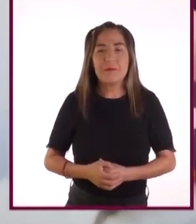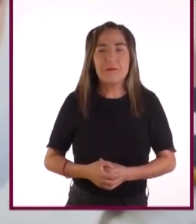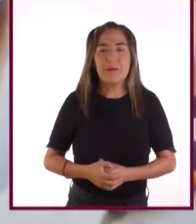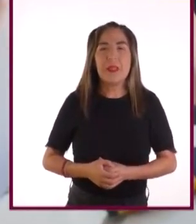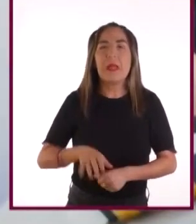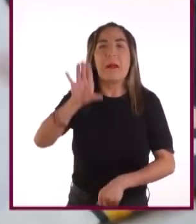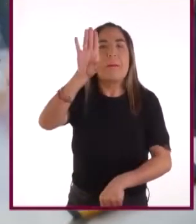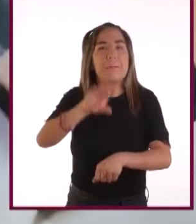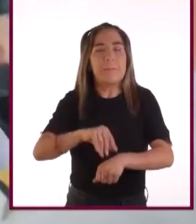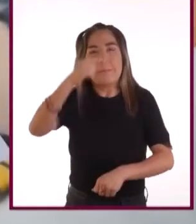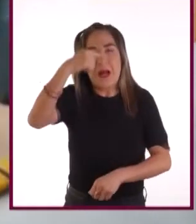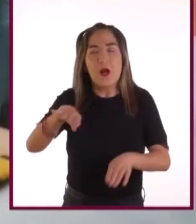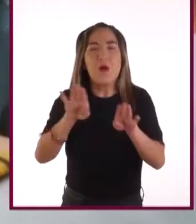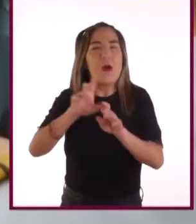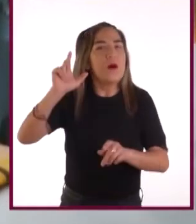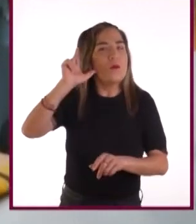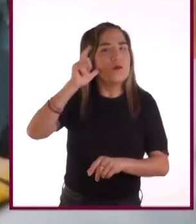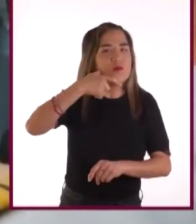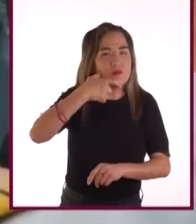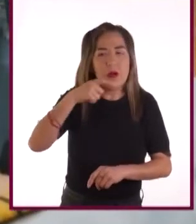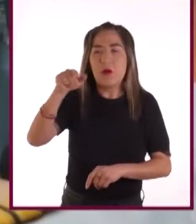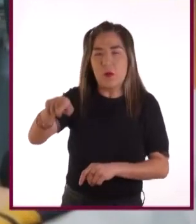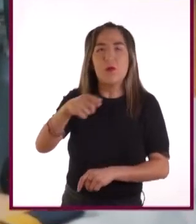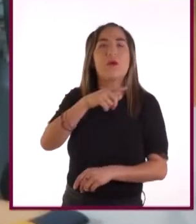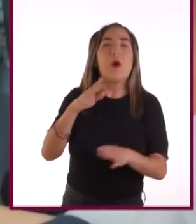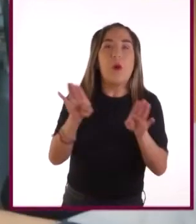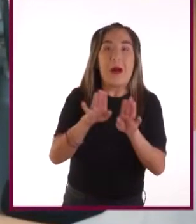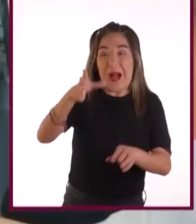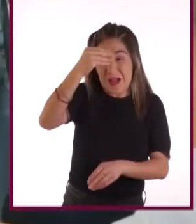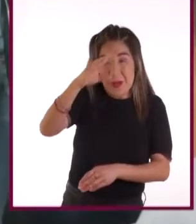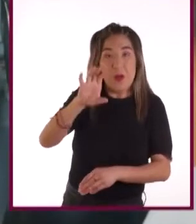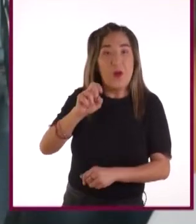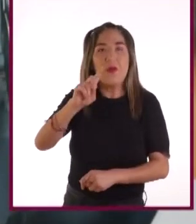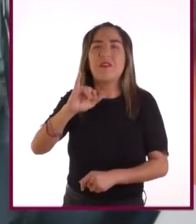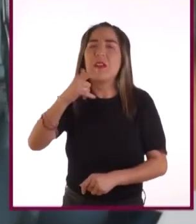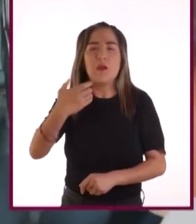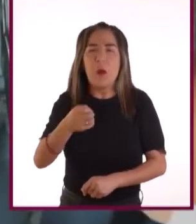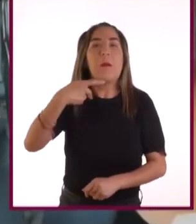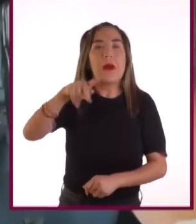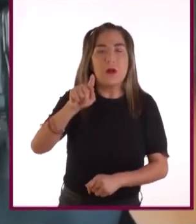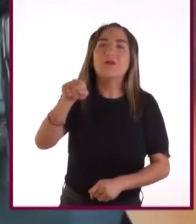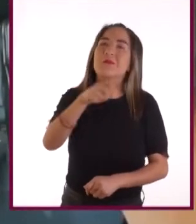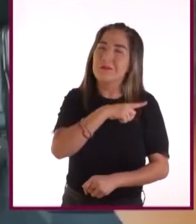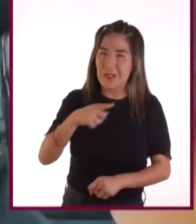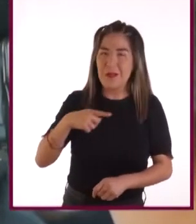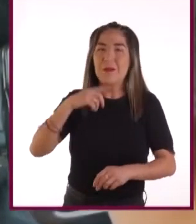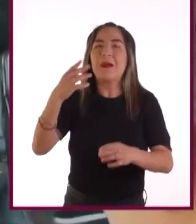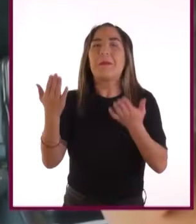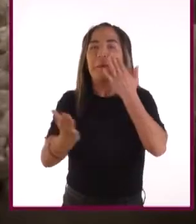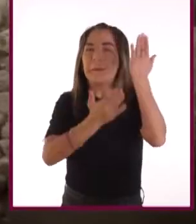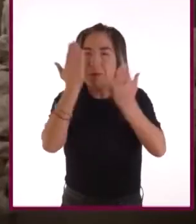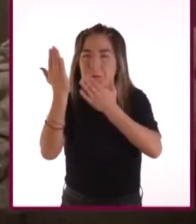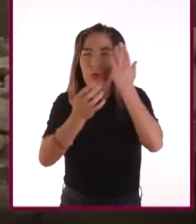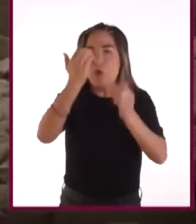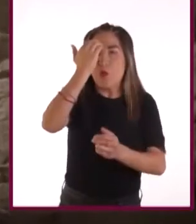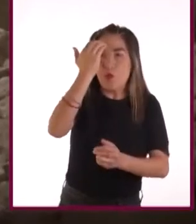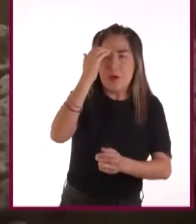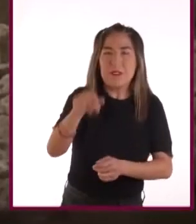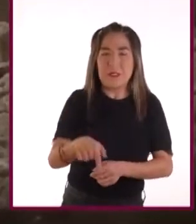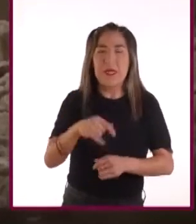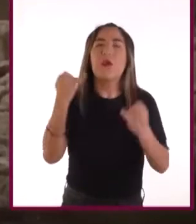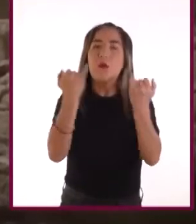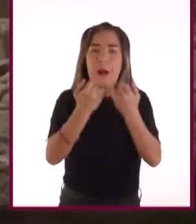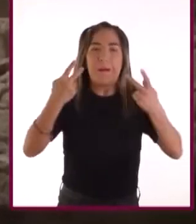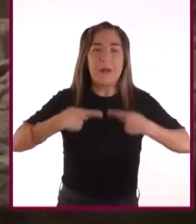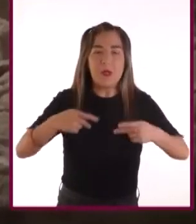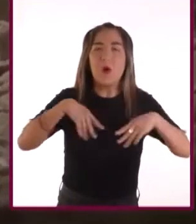licencias de radiooperador. No te obligaban a conocer el código Morse, pero sí era muy importante que lo conocieran. Sí, también lo usan